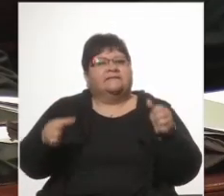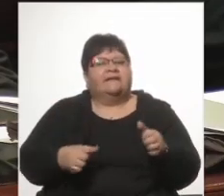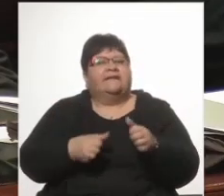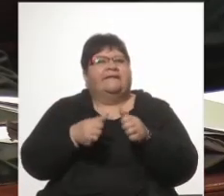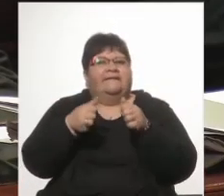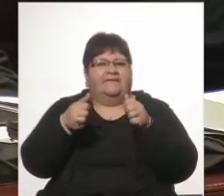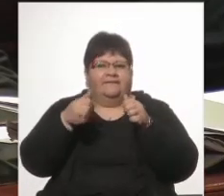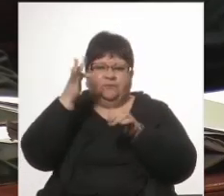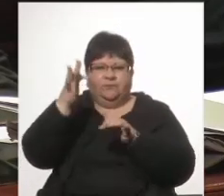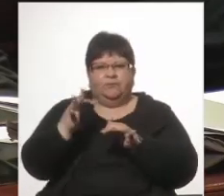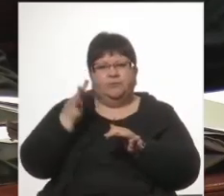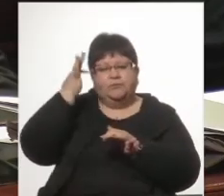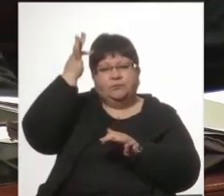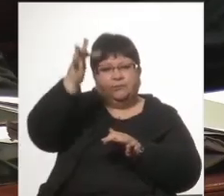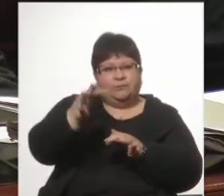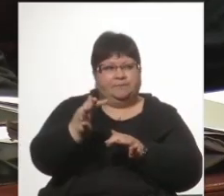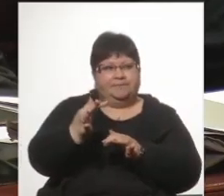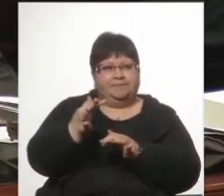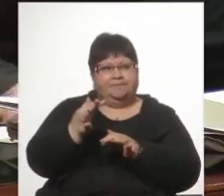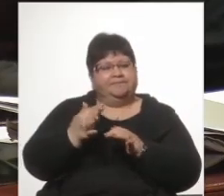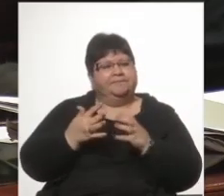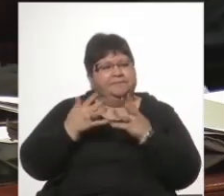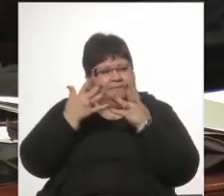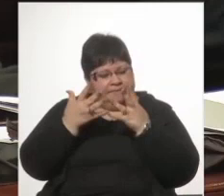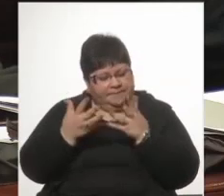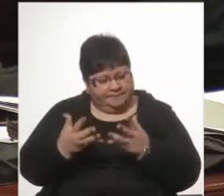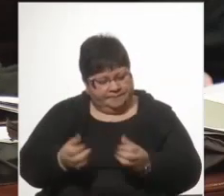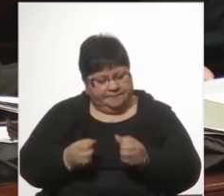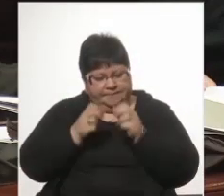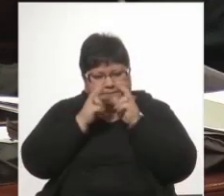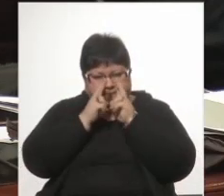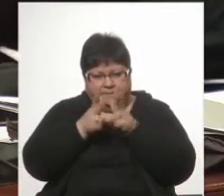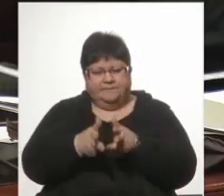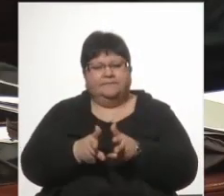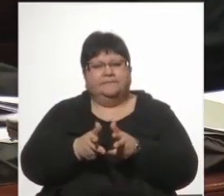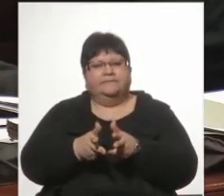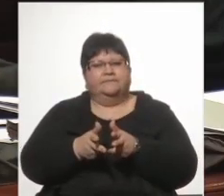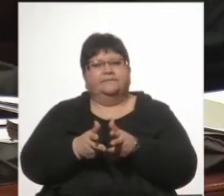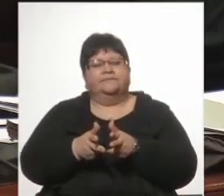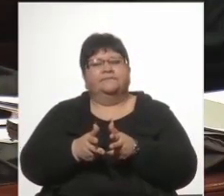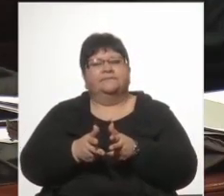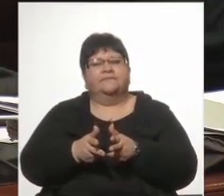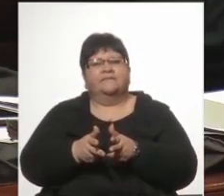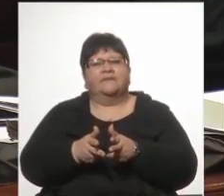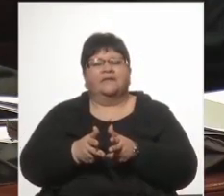Y querría señalar, porque se hace mucho referencia